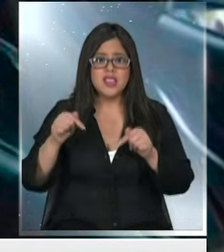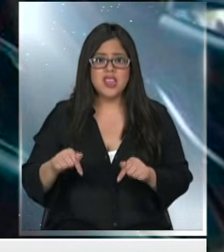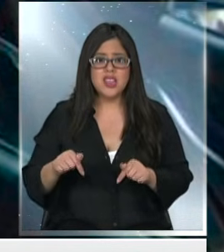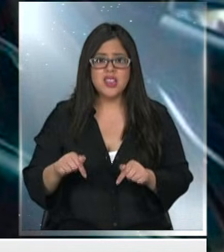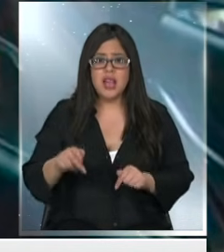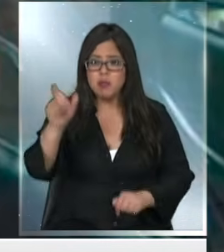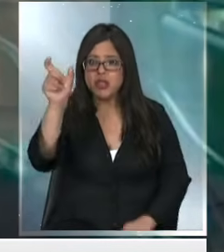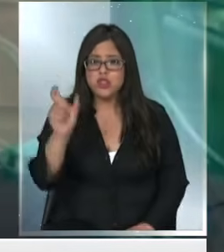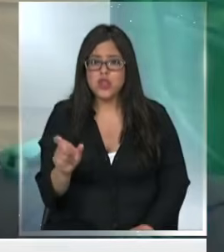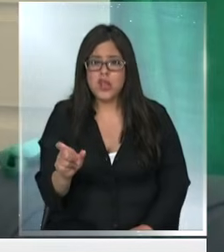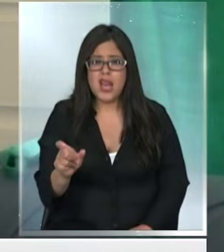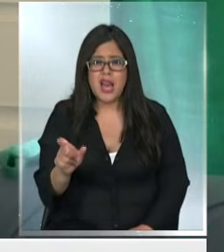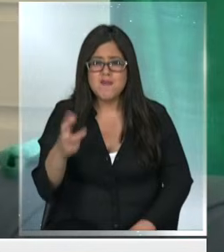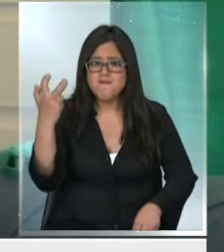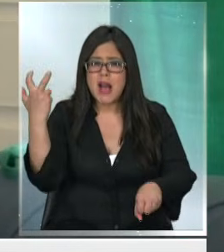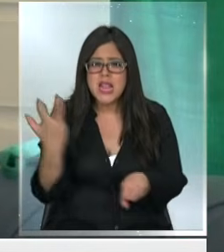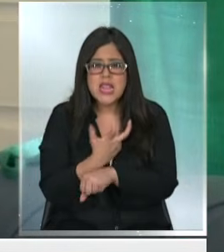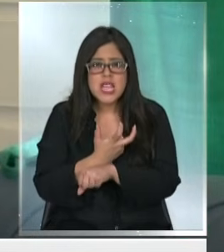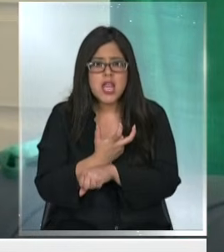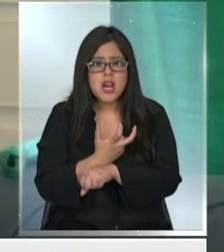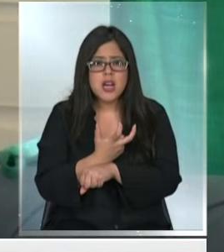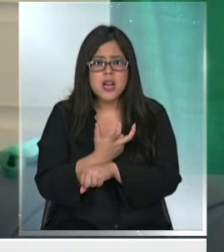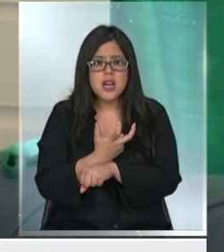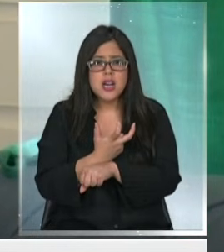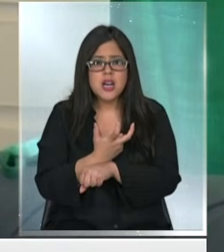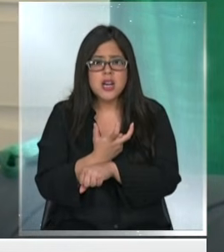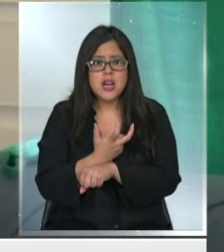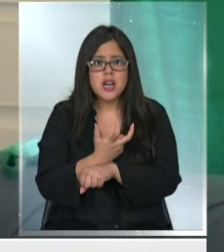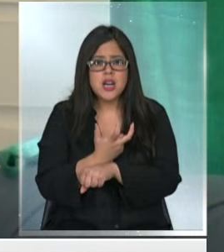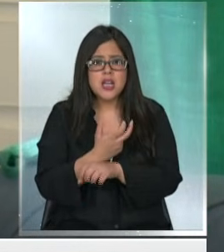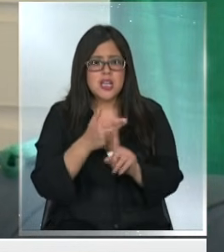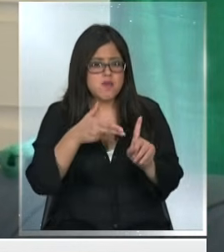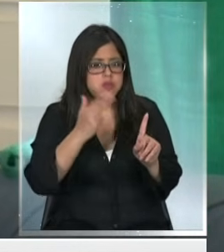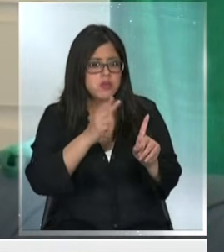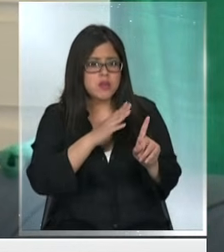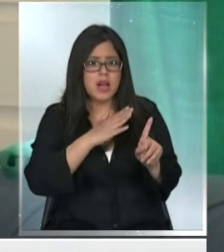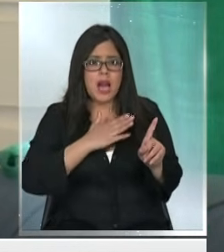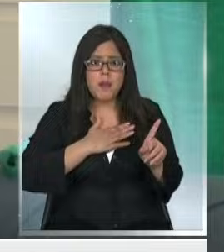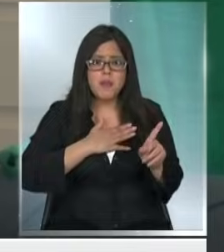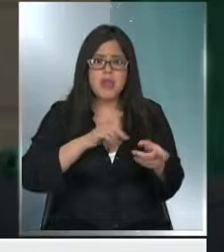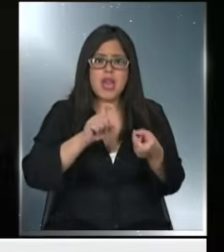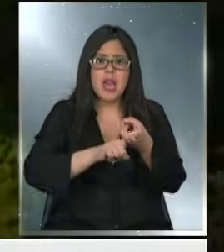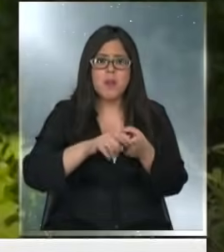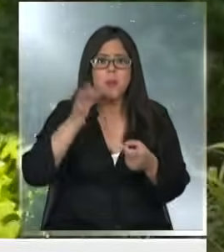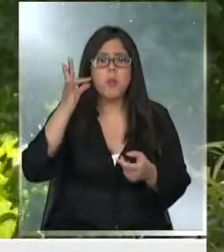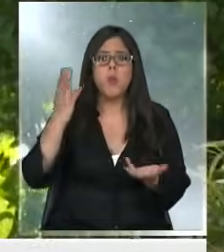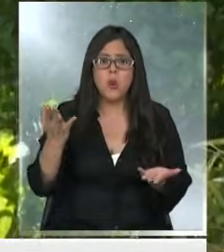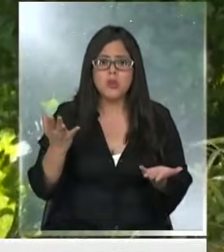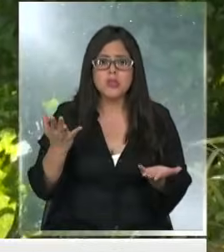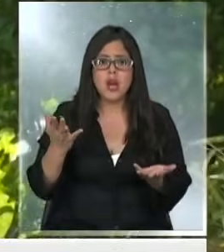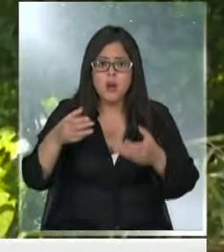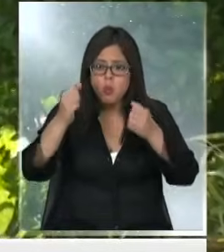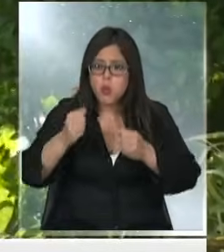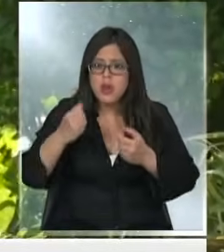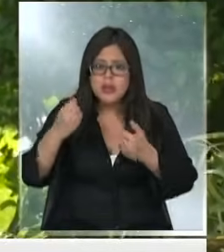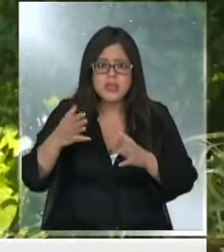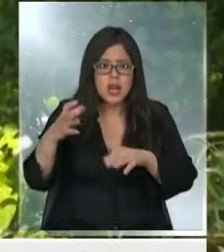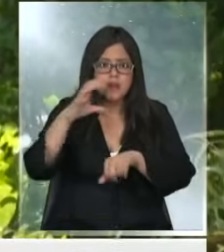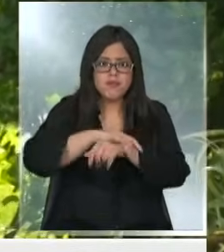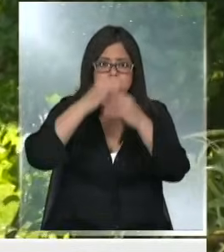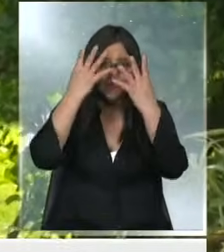malnacido que me quitó a mi señora, que la mató, pague por sus hechos.